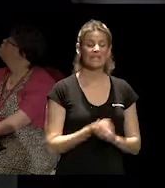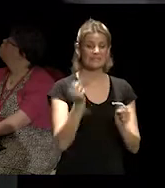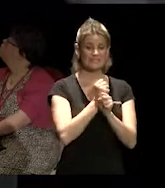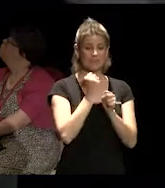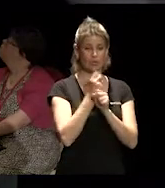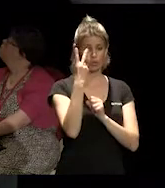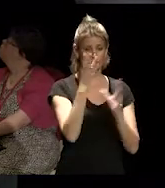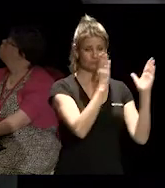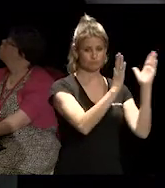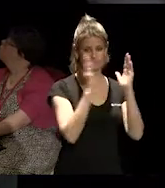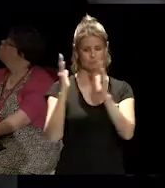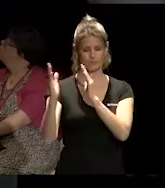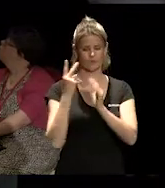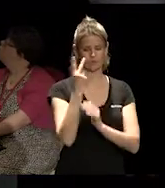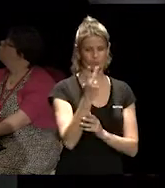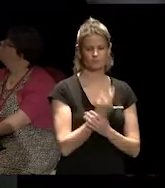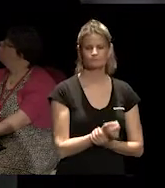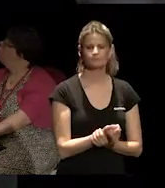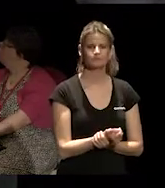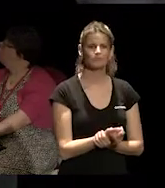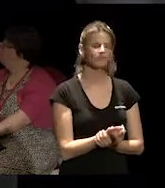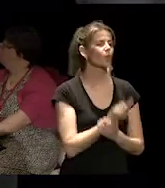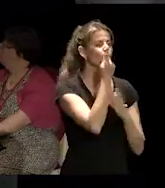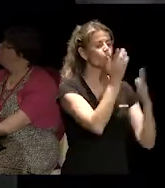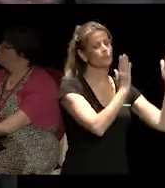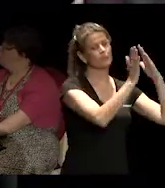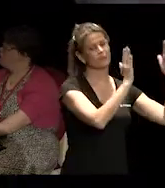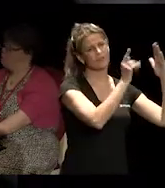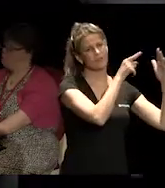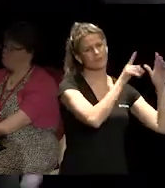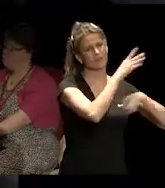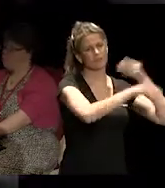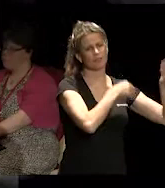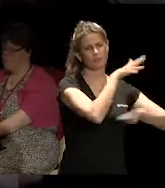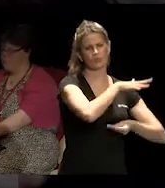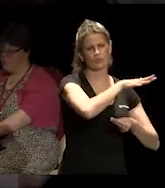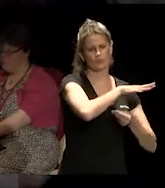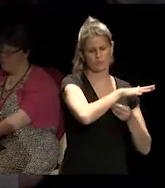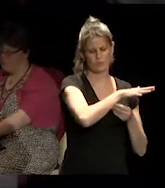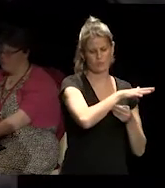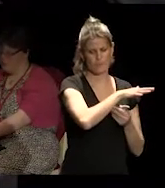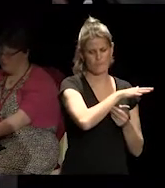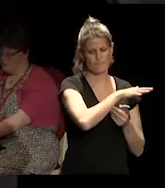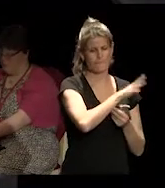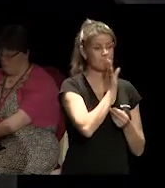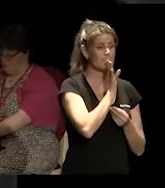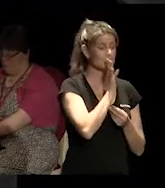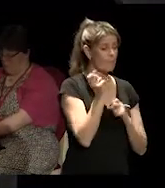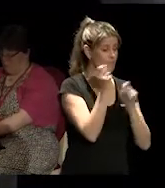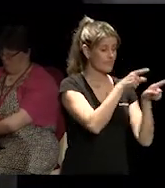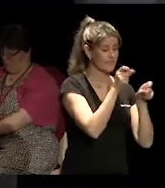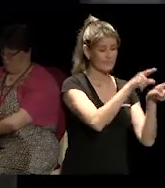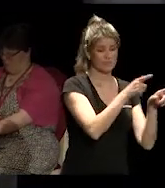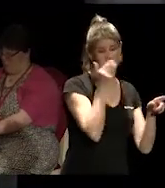dos partes. Una primera parte que la realizamos en el lugar donde los migrantes